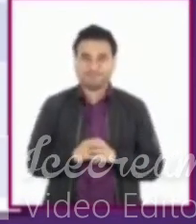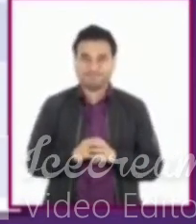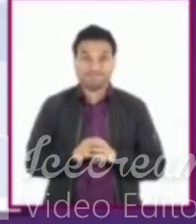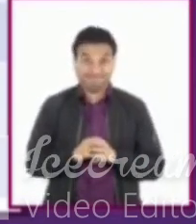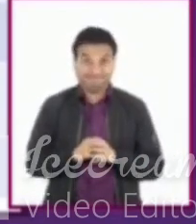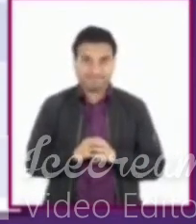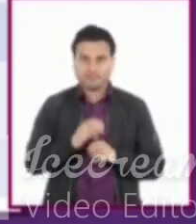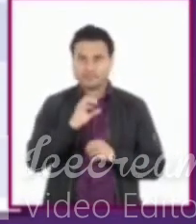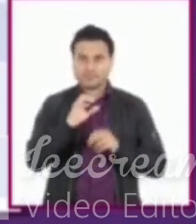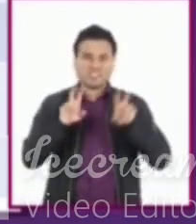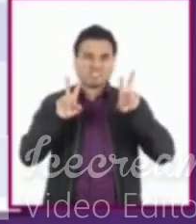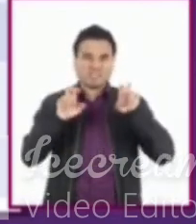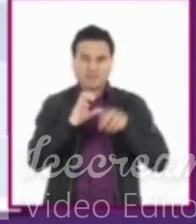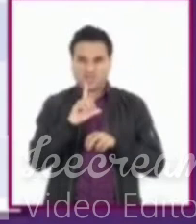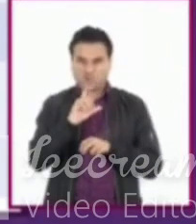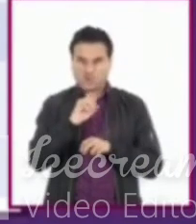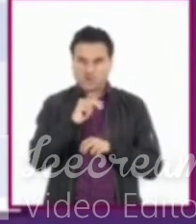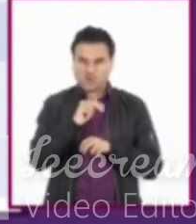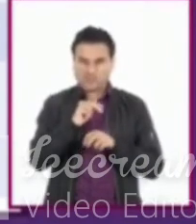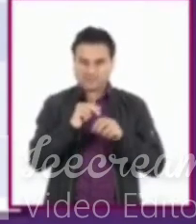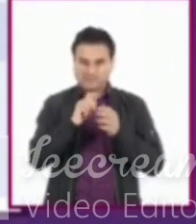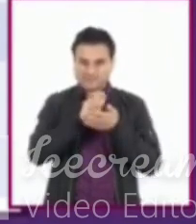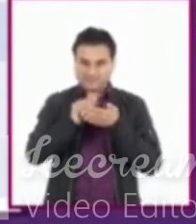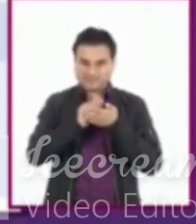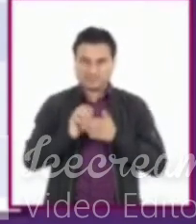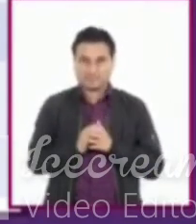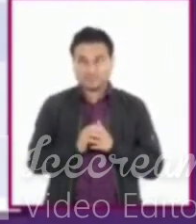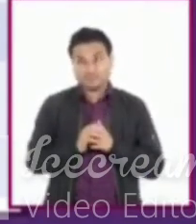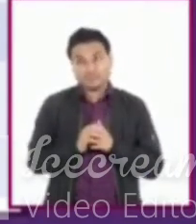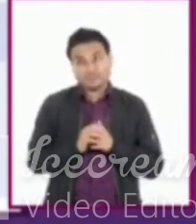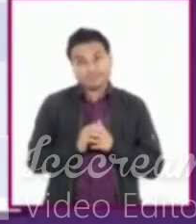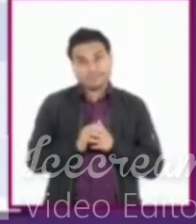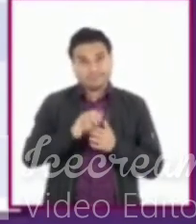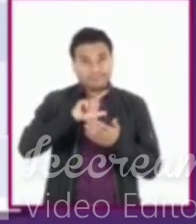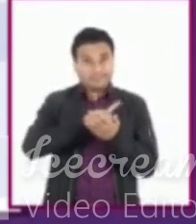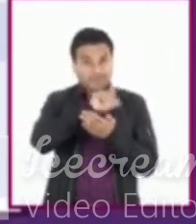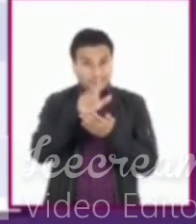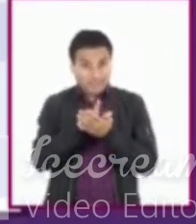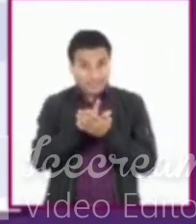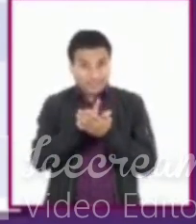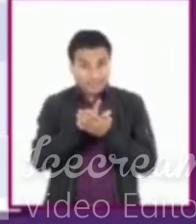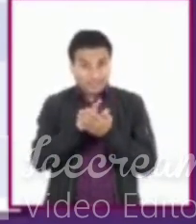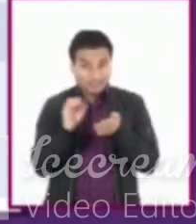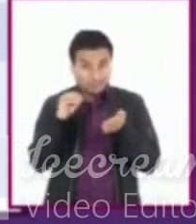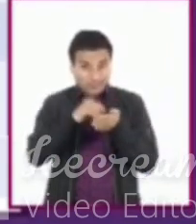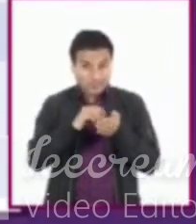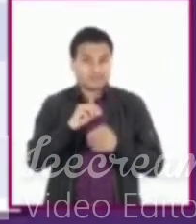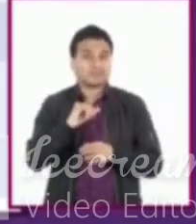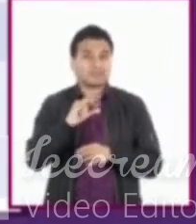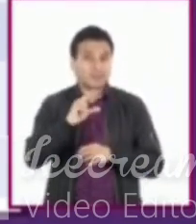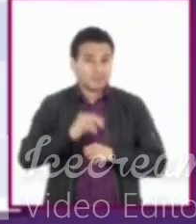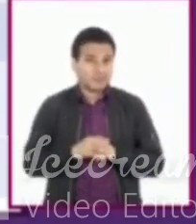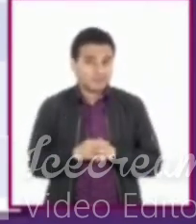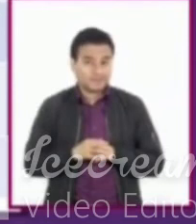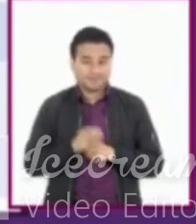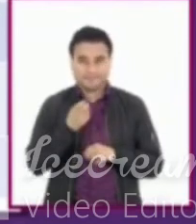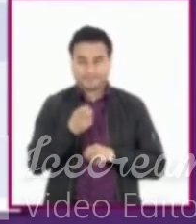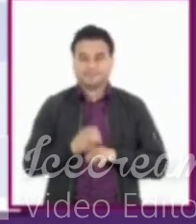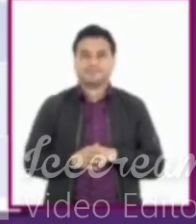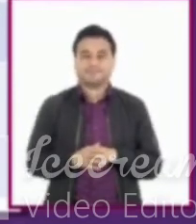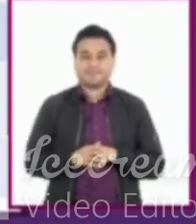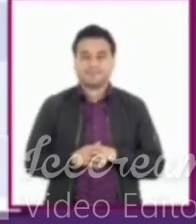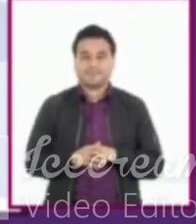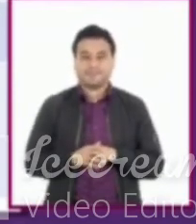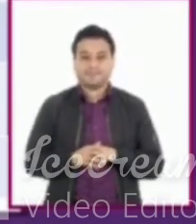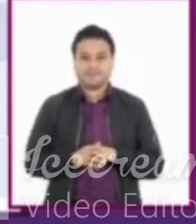clonar o no clonar, pues estamos hablando de la legislación, sobre si es ético o no. En opiniones a